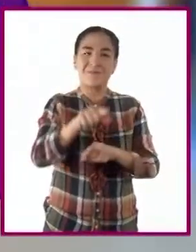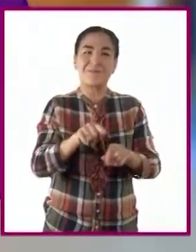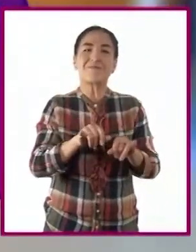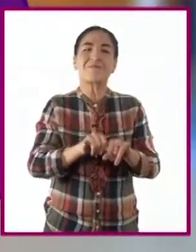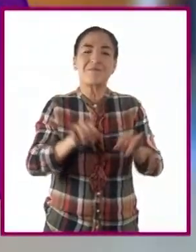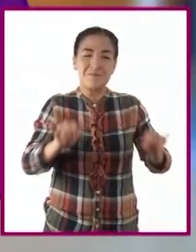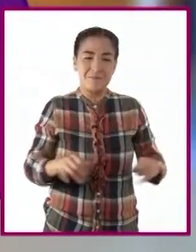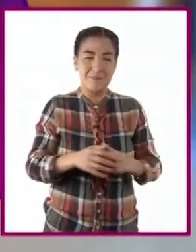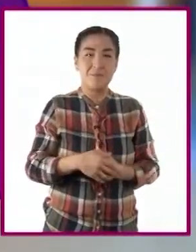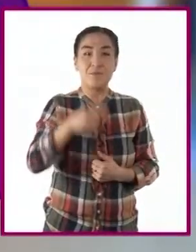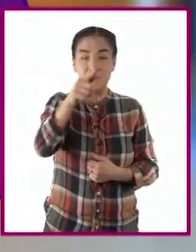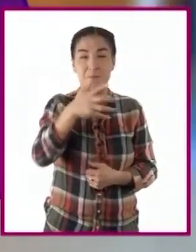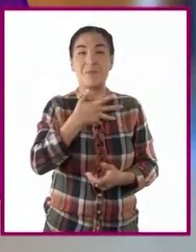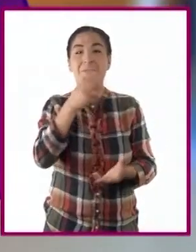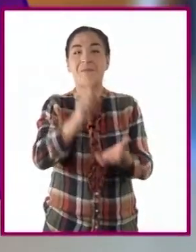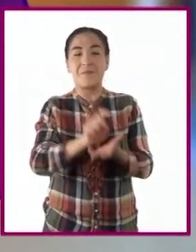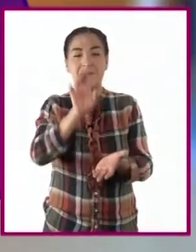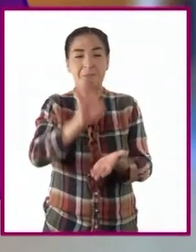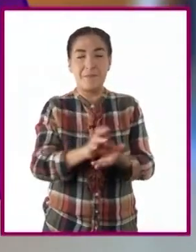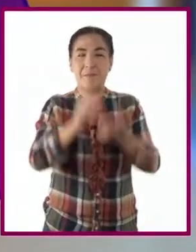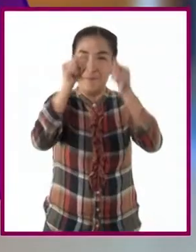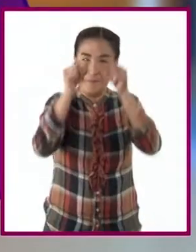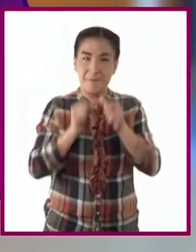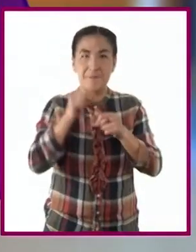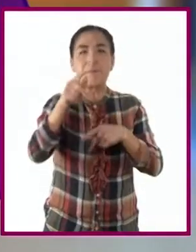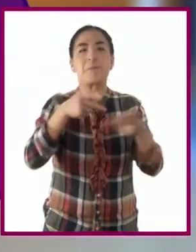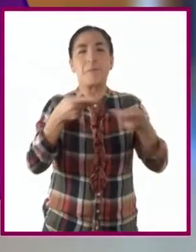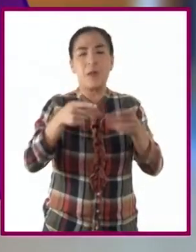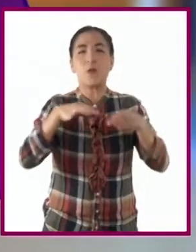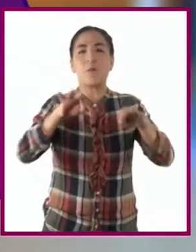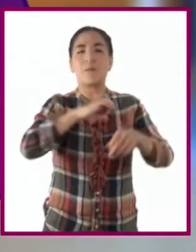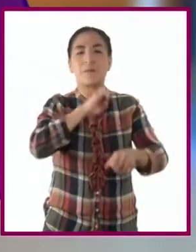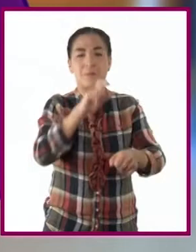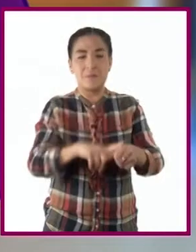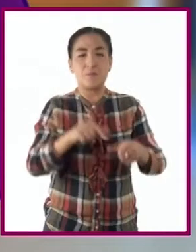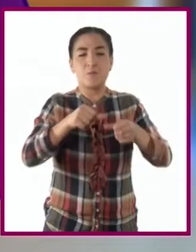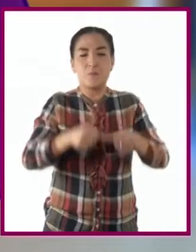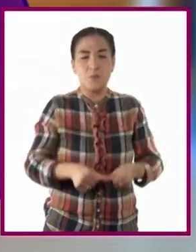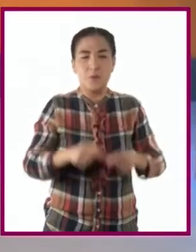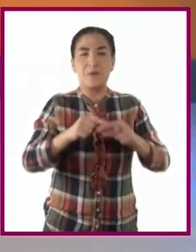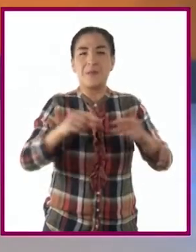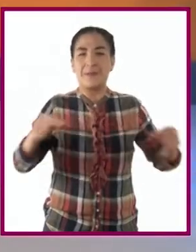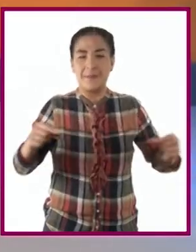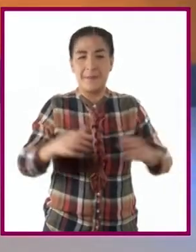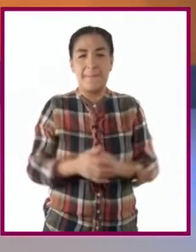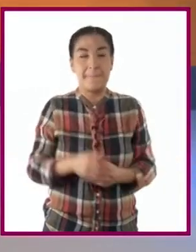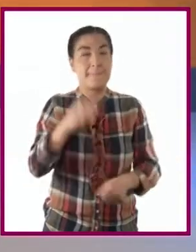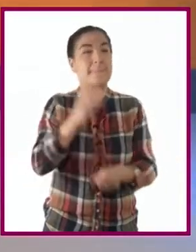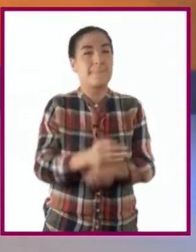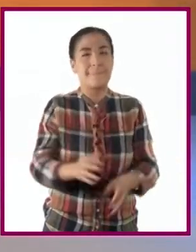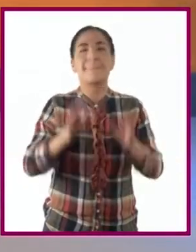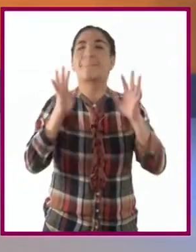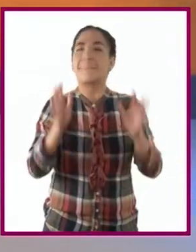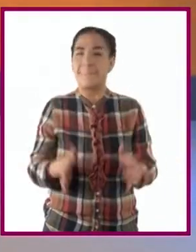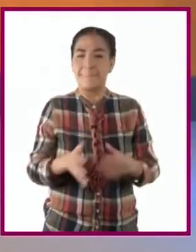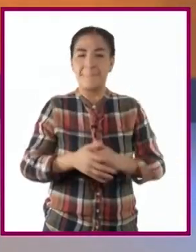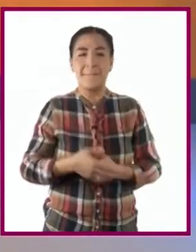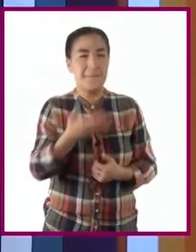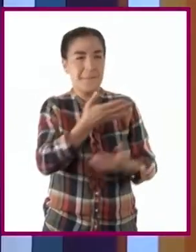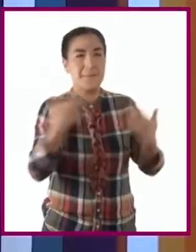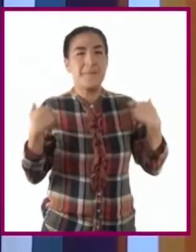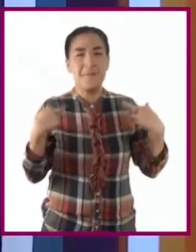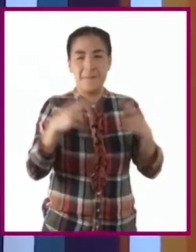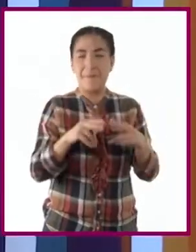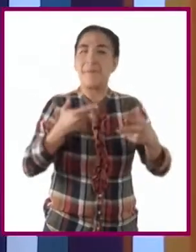tienen alguna discapacidad visual, preparen sus hojas Ledger, punzón y regleta. Ahora sí, profesor Mario,